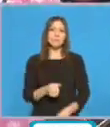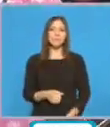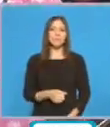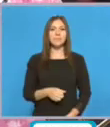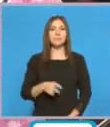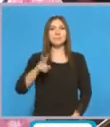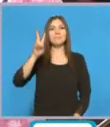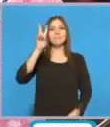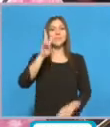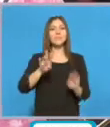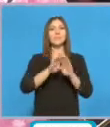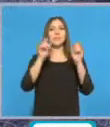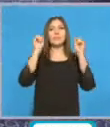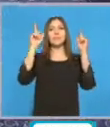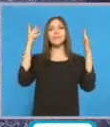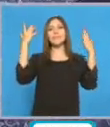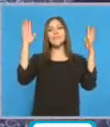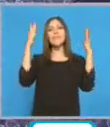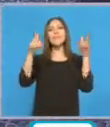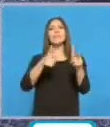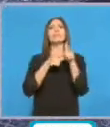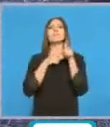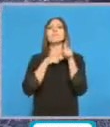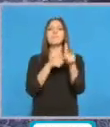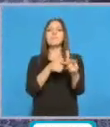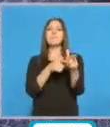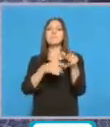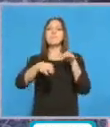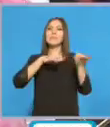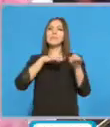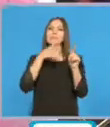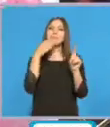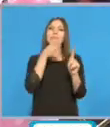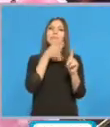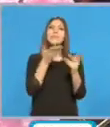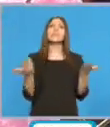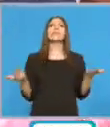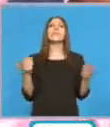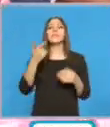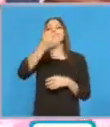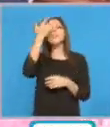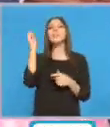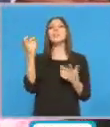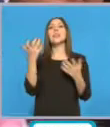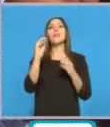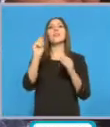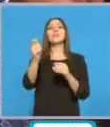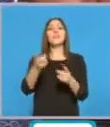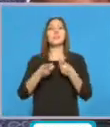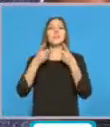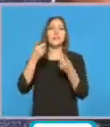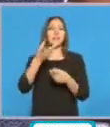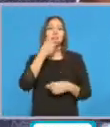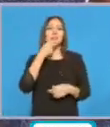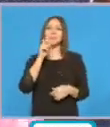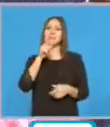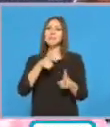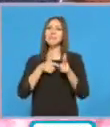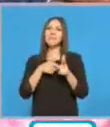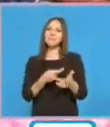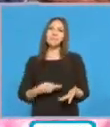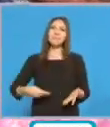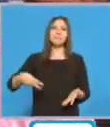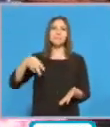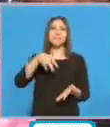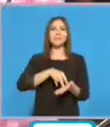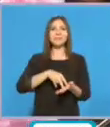de aplaudirse porque sigue al pie Gracias. del cañón. Yo no sé qué se hace, don Germán, o qué le dan, ¿verdad? Pero pues sigue al pie el señor.